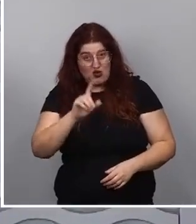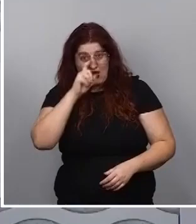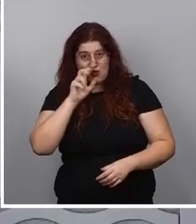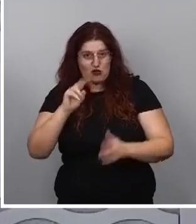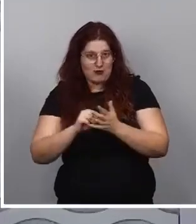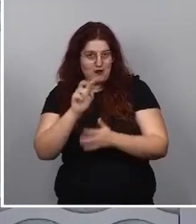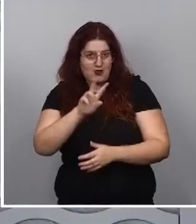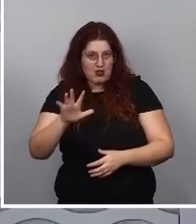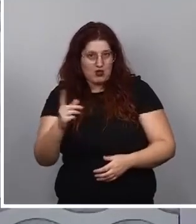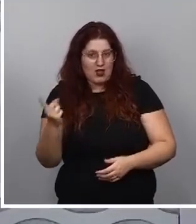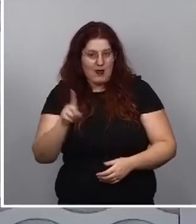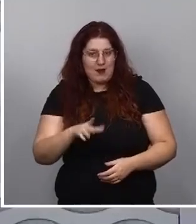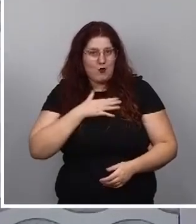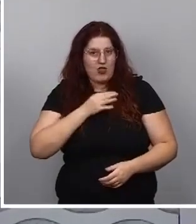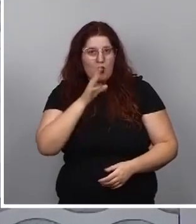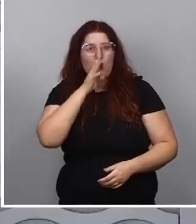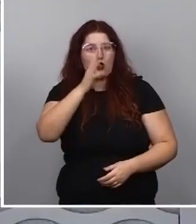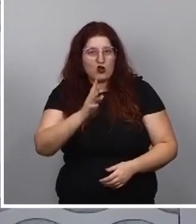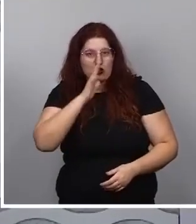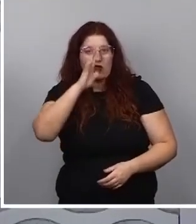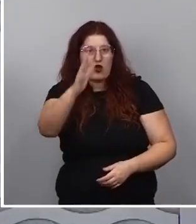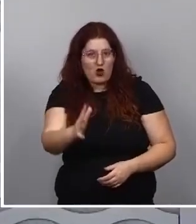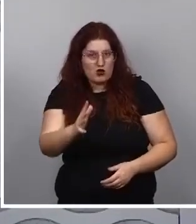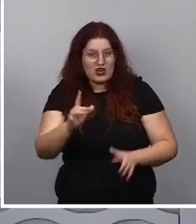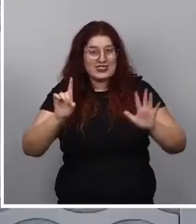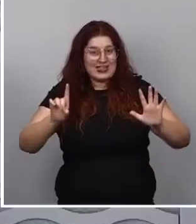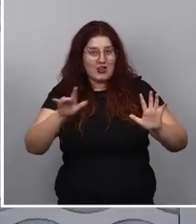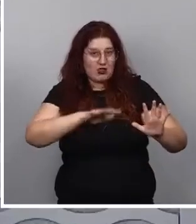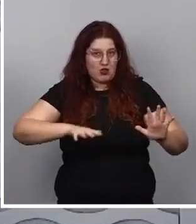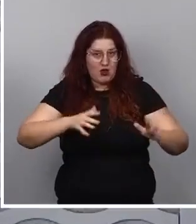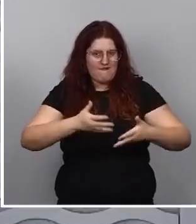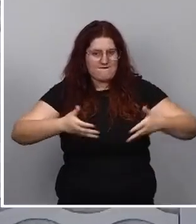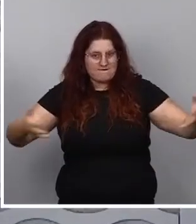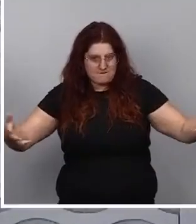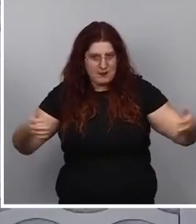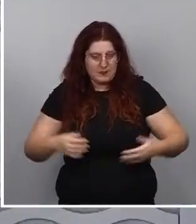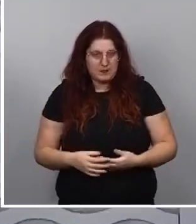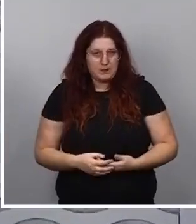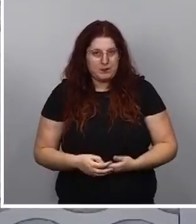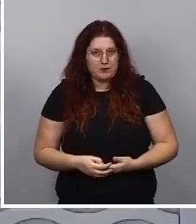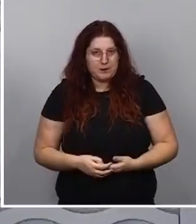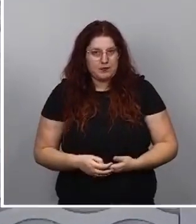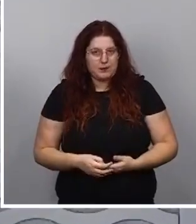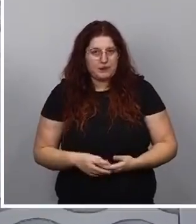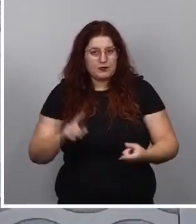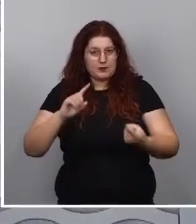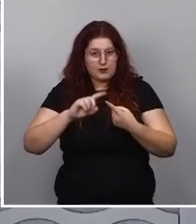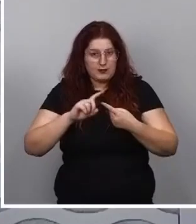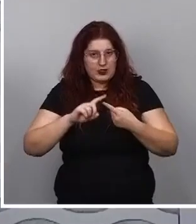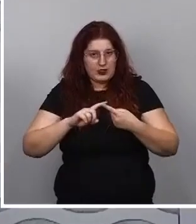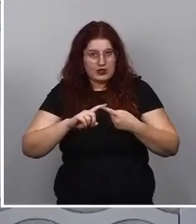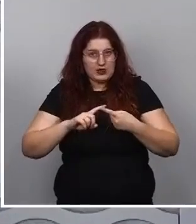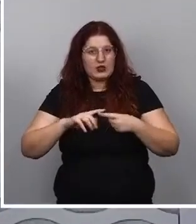en cuatro ou cinco anos, en seis grandes áreas de actuación, empezando por as actuaciones